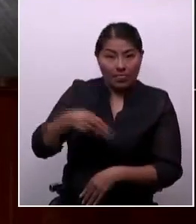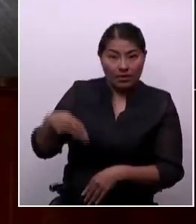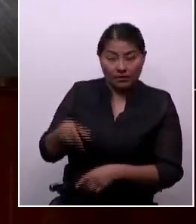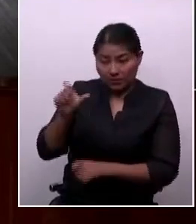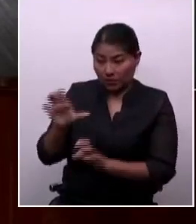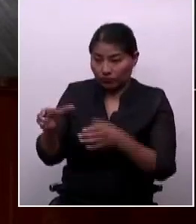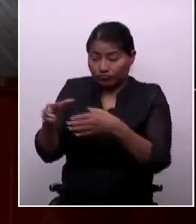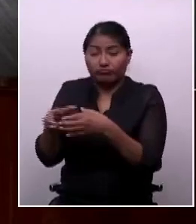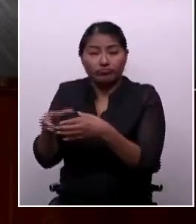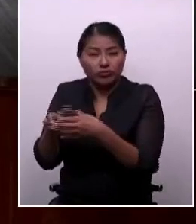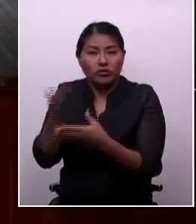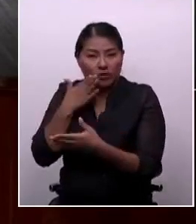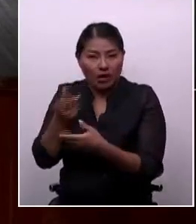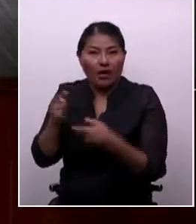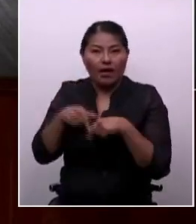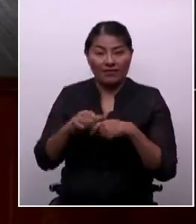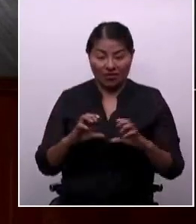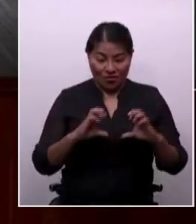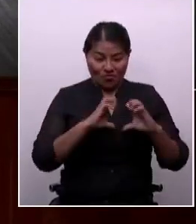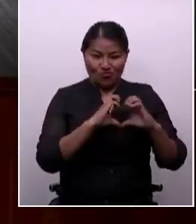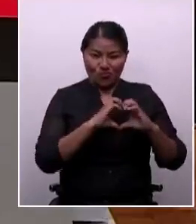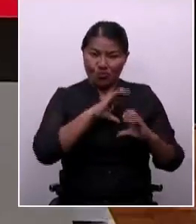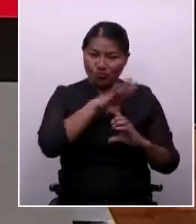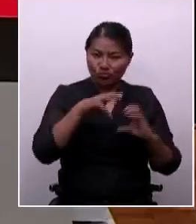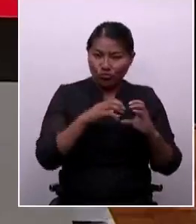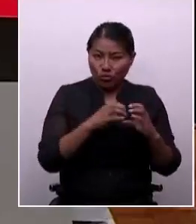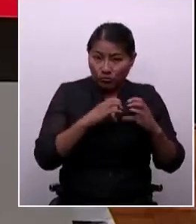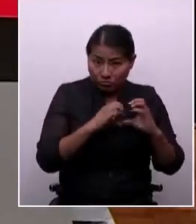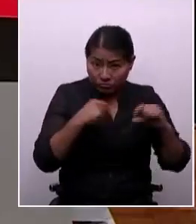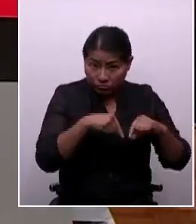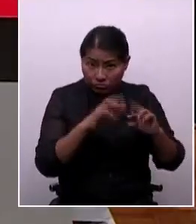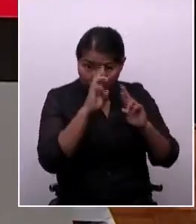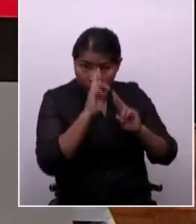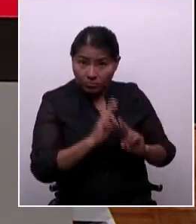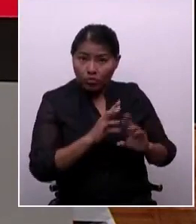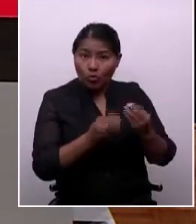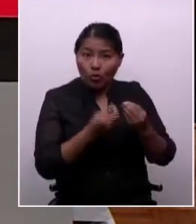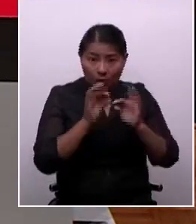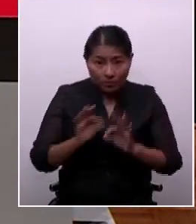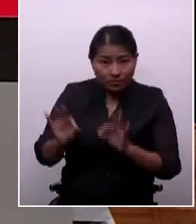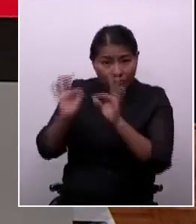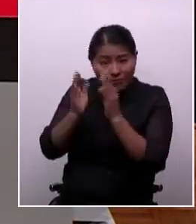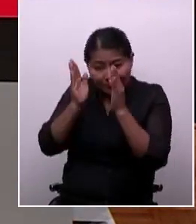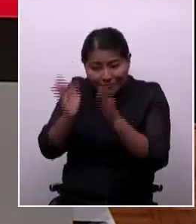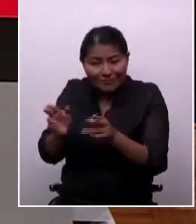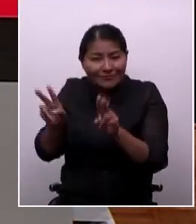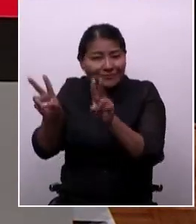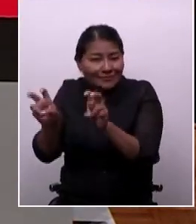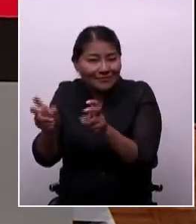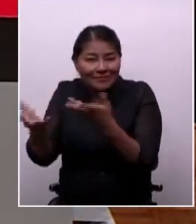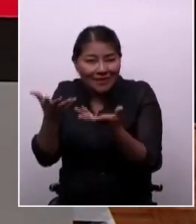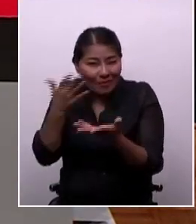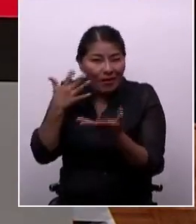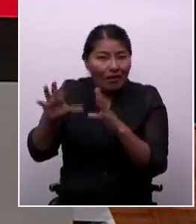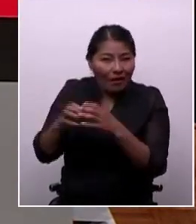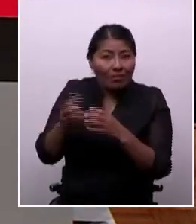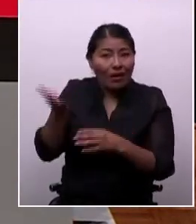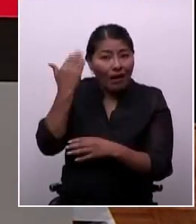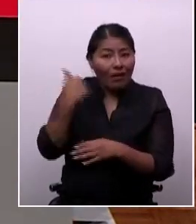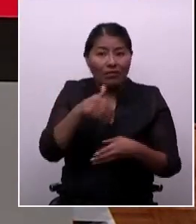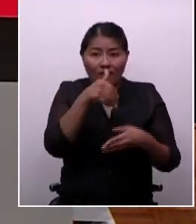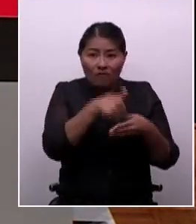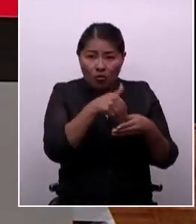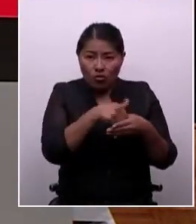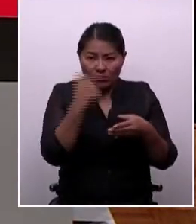la bancada de somos Perú sin embargo parece no darle gran importancia a este tema porque en la votación por la censura o no del